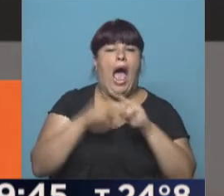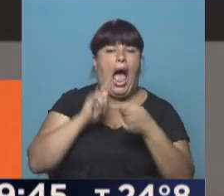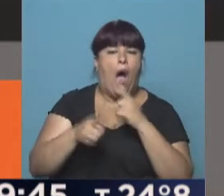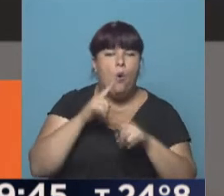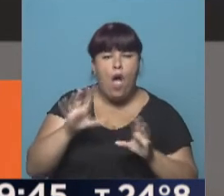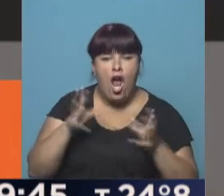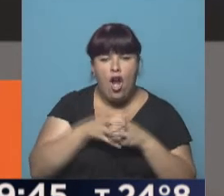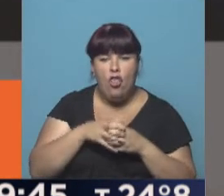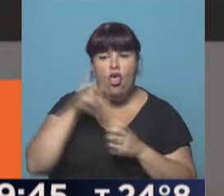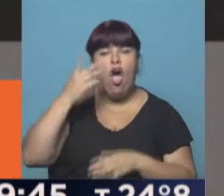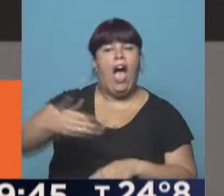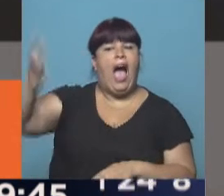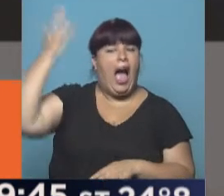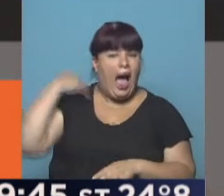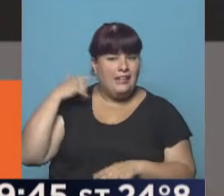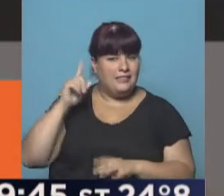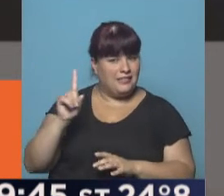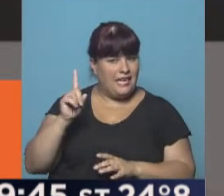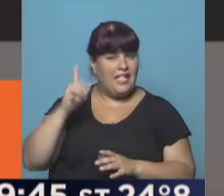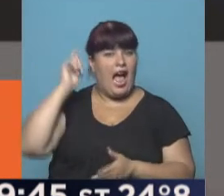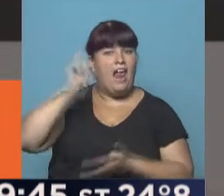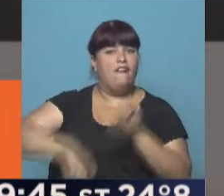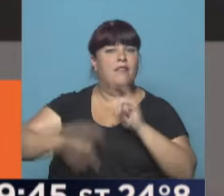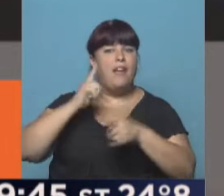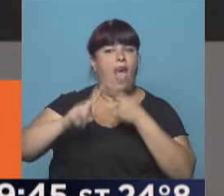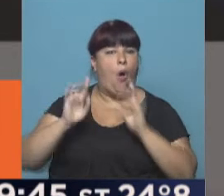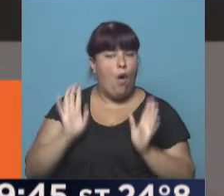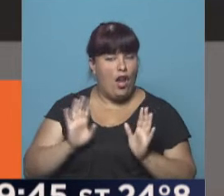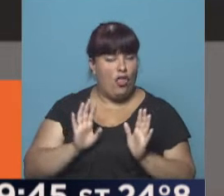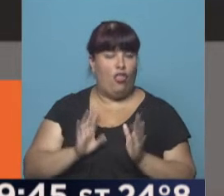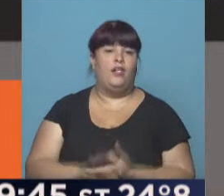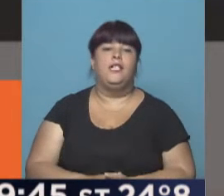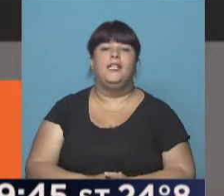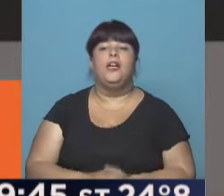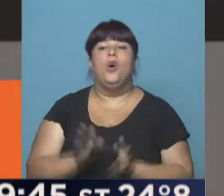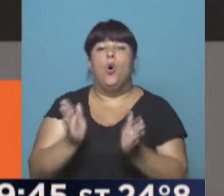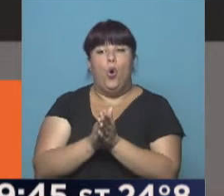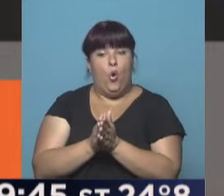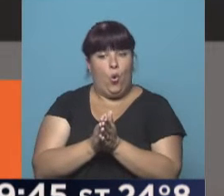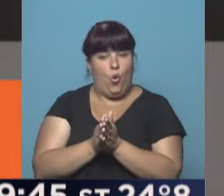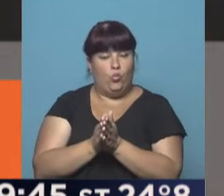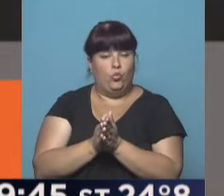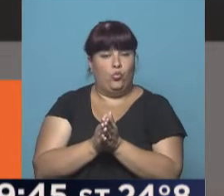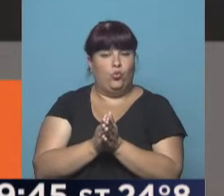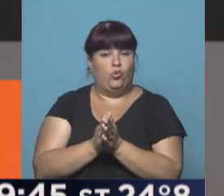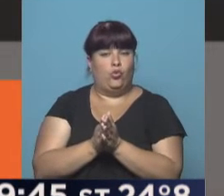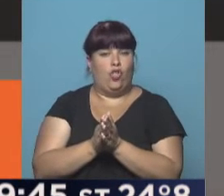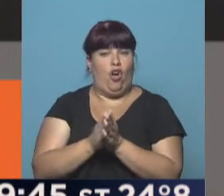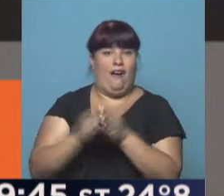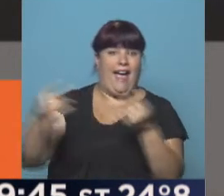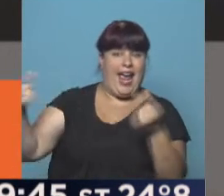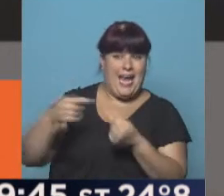espurio con anterioridad a la firma del memorándum con el enemigo